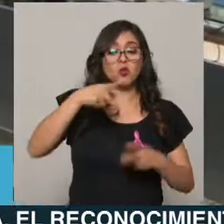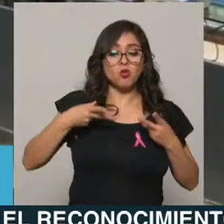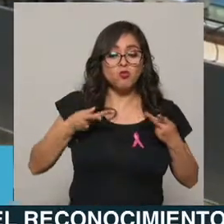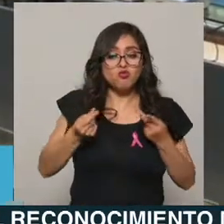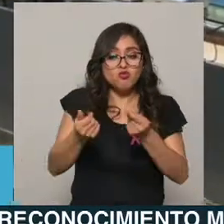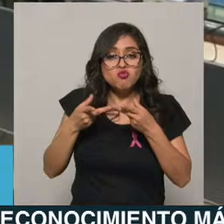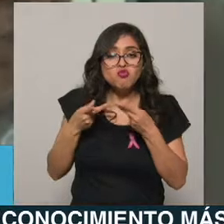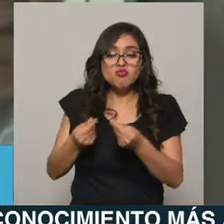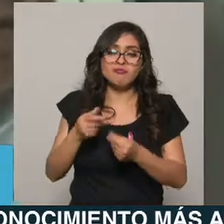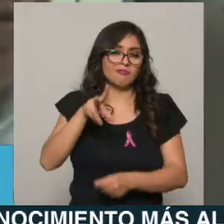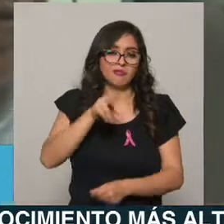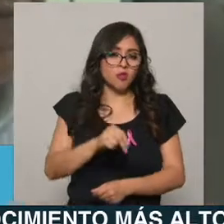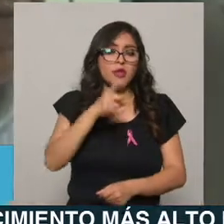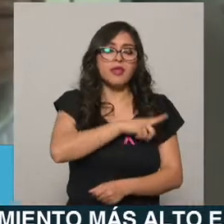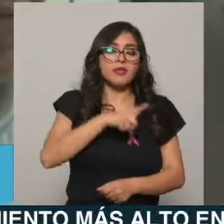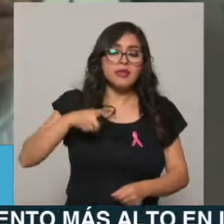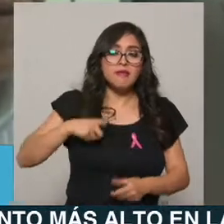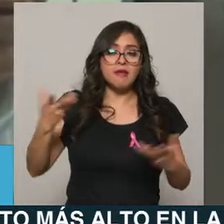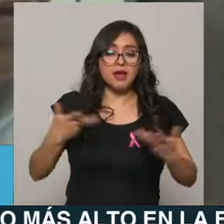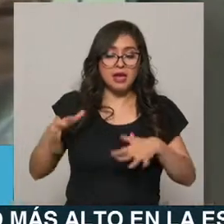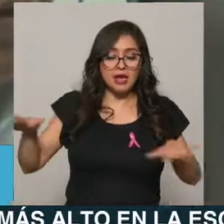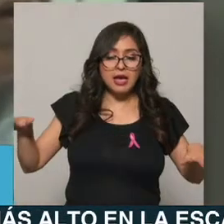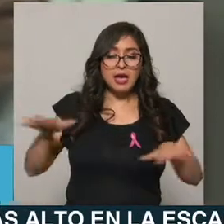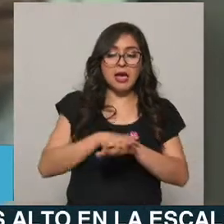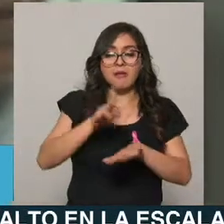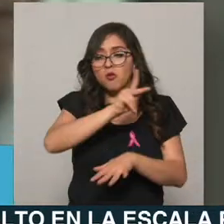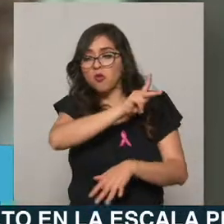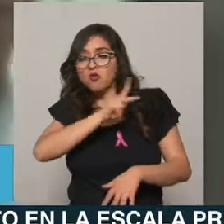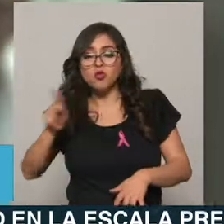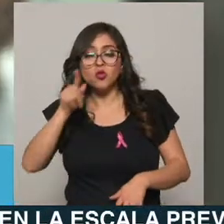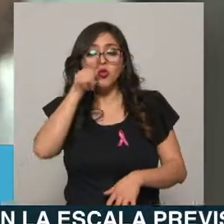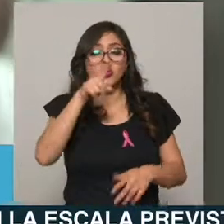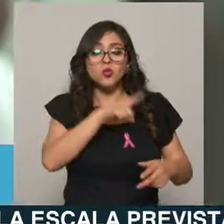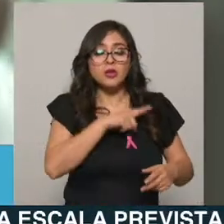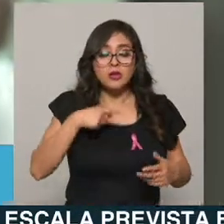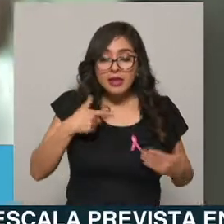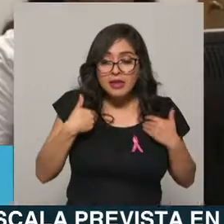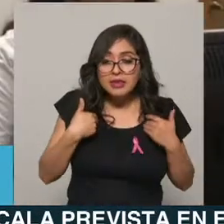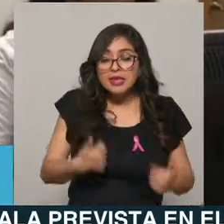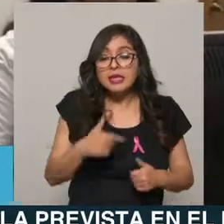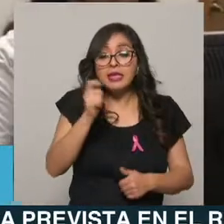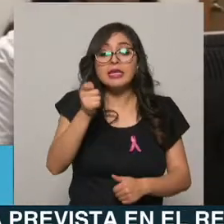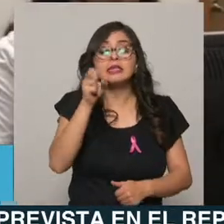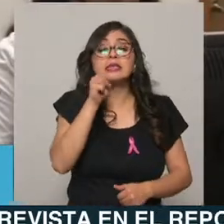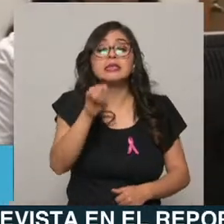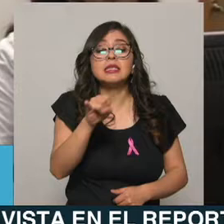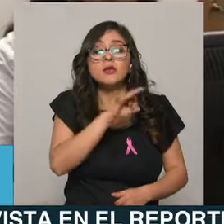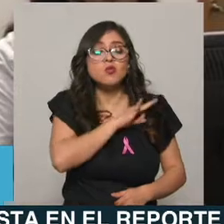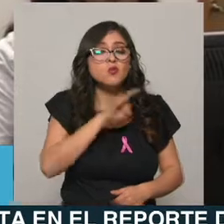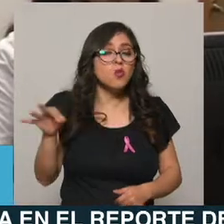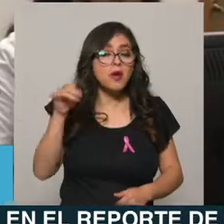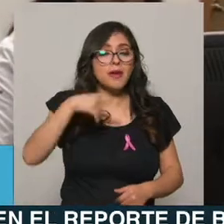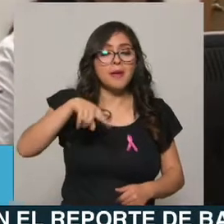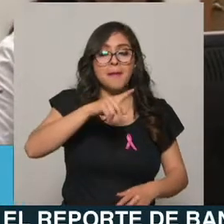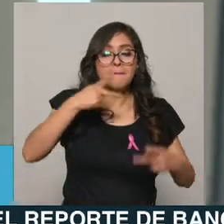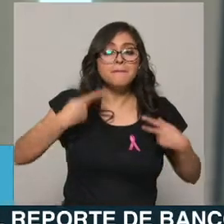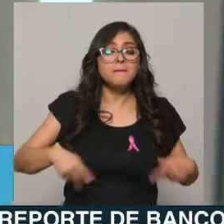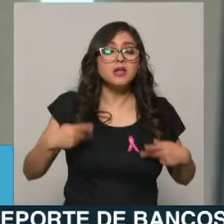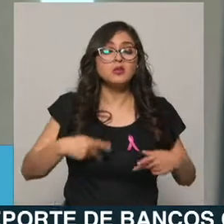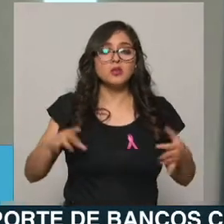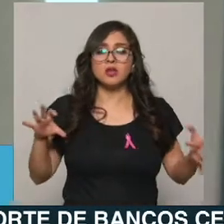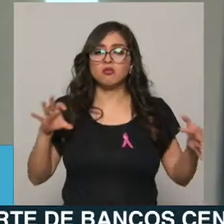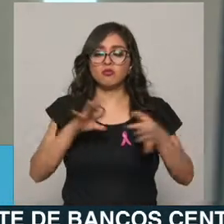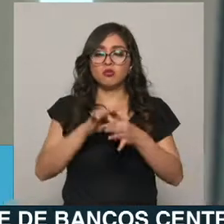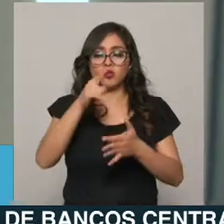Pero insisto, tiene que ver con un cambio de chip en donde entiendas que puede ser posible que la gente que contrates